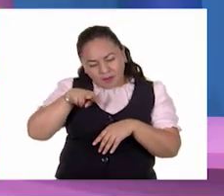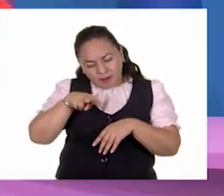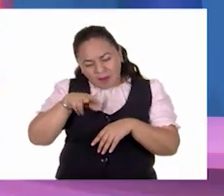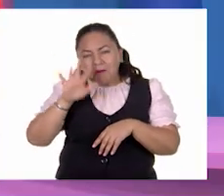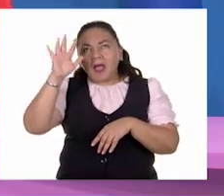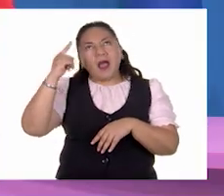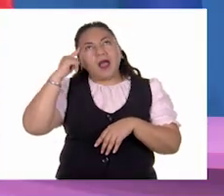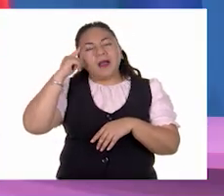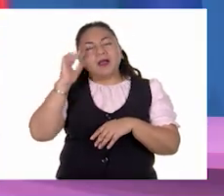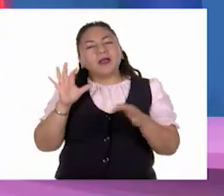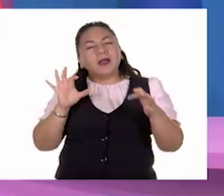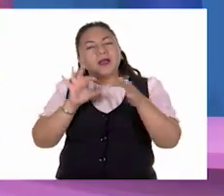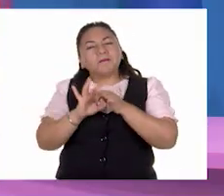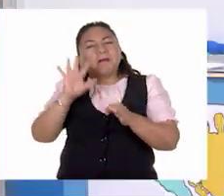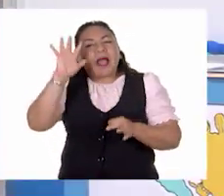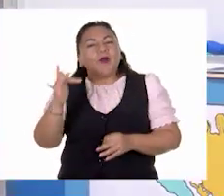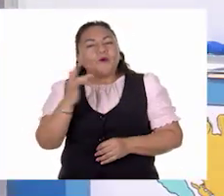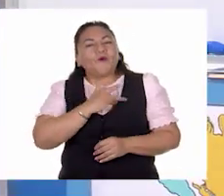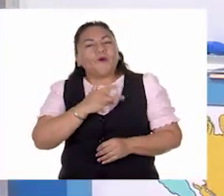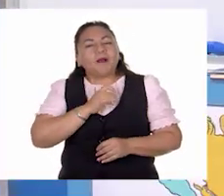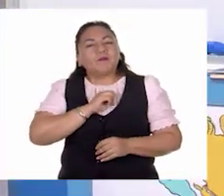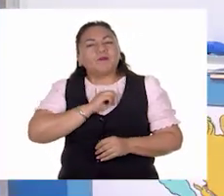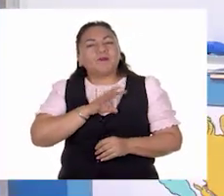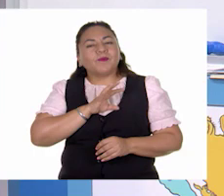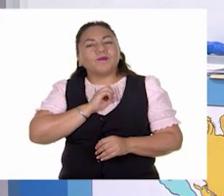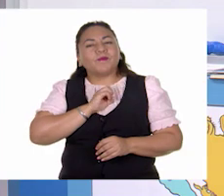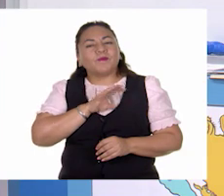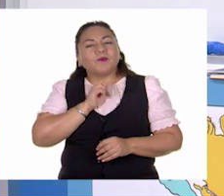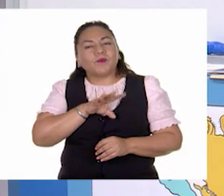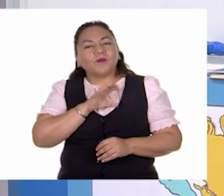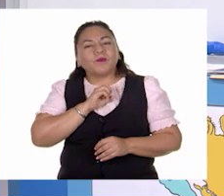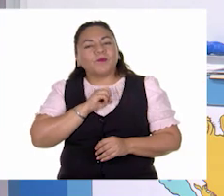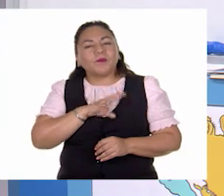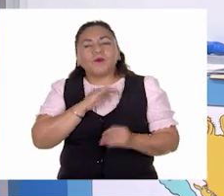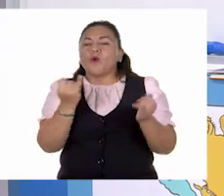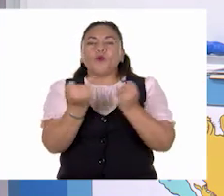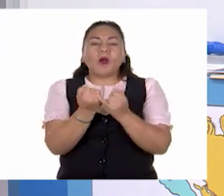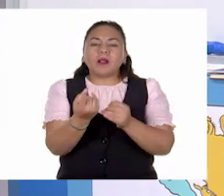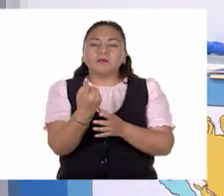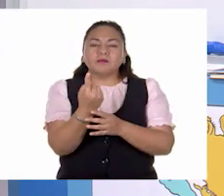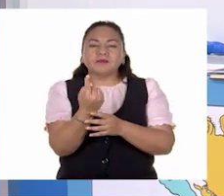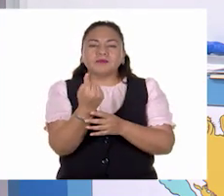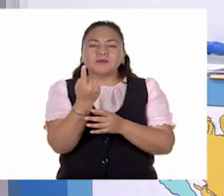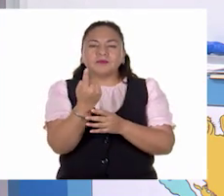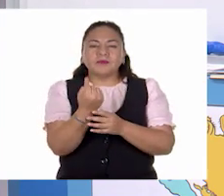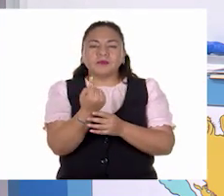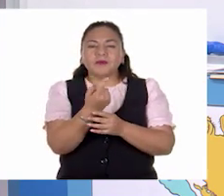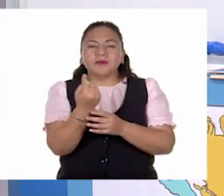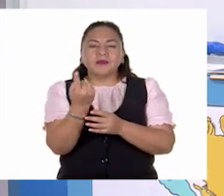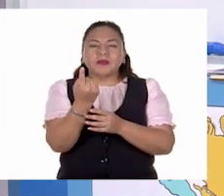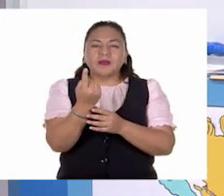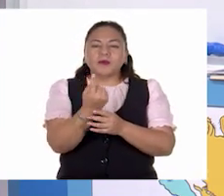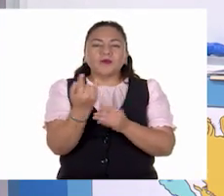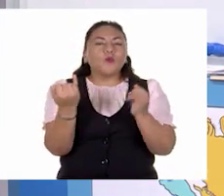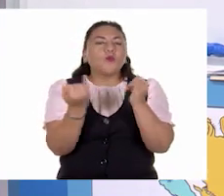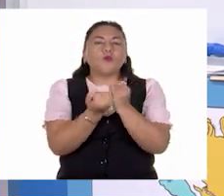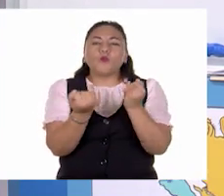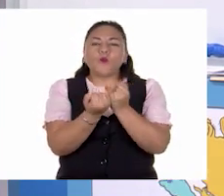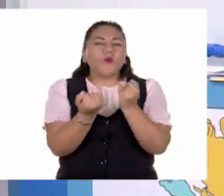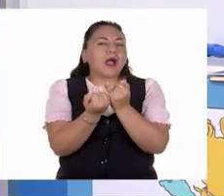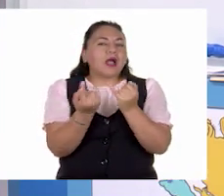Y eso es otra metáfora. Precisamente así es. Y la palabra dulcemente describe cómo es el